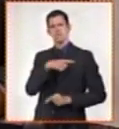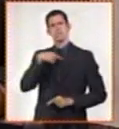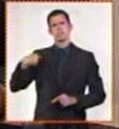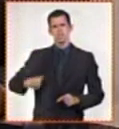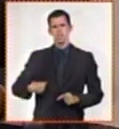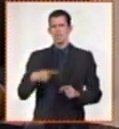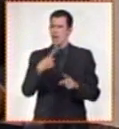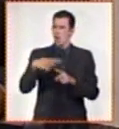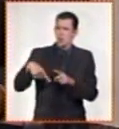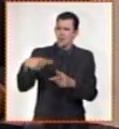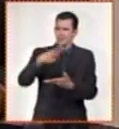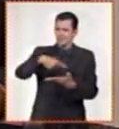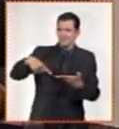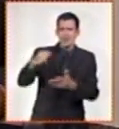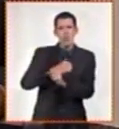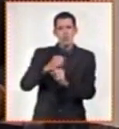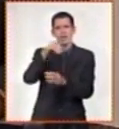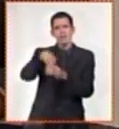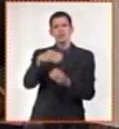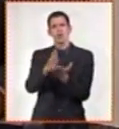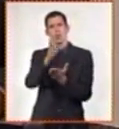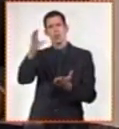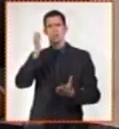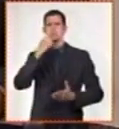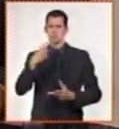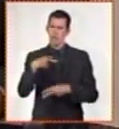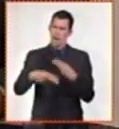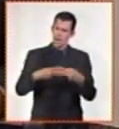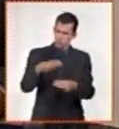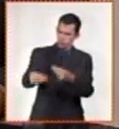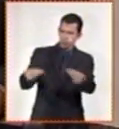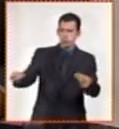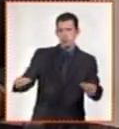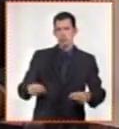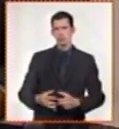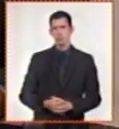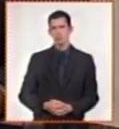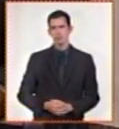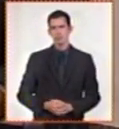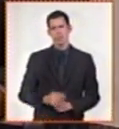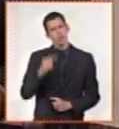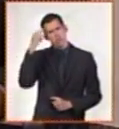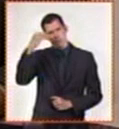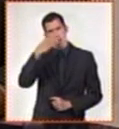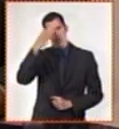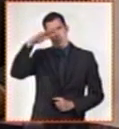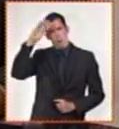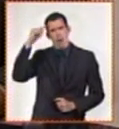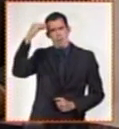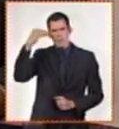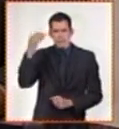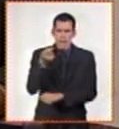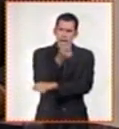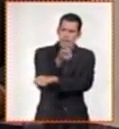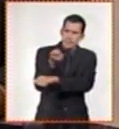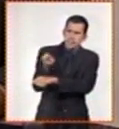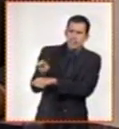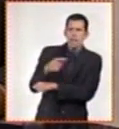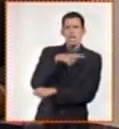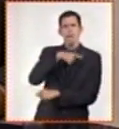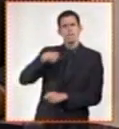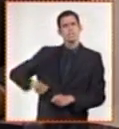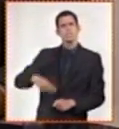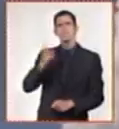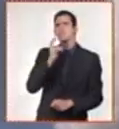para este programa, y Cuba está planeando expandir esta enseñanza en otras escuelas secundarias.